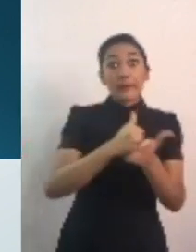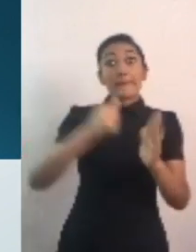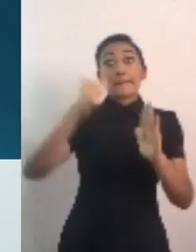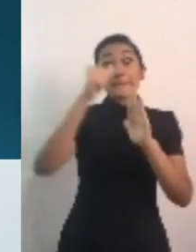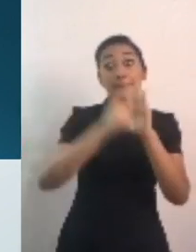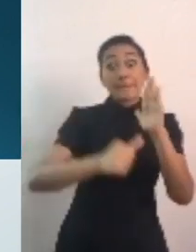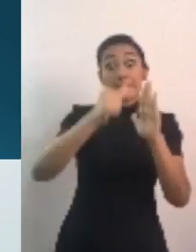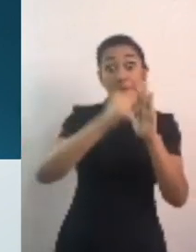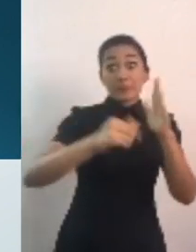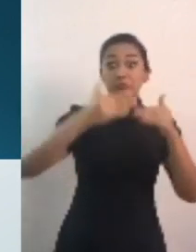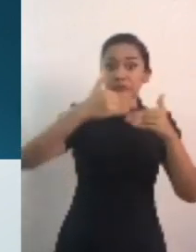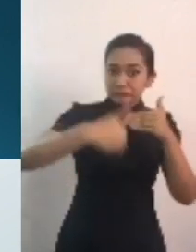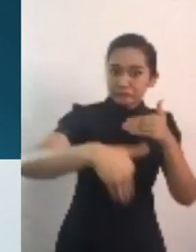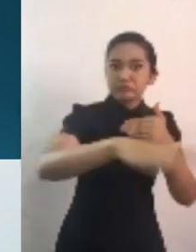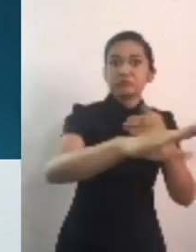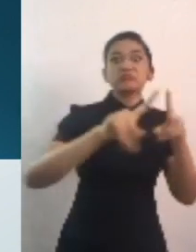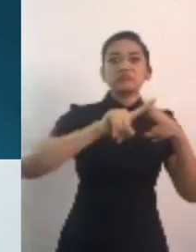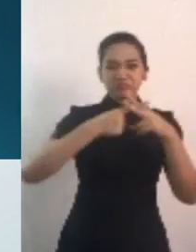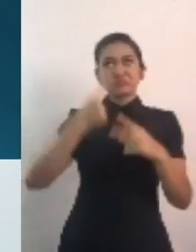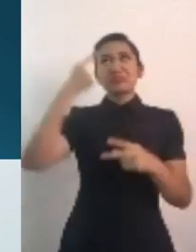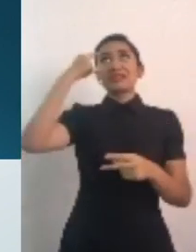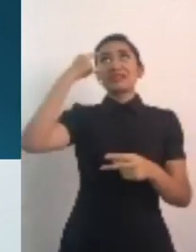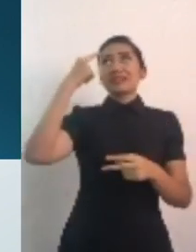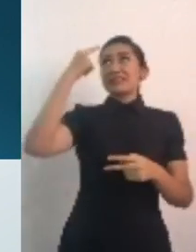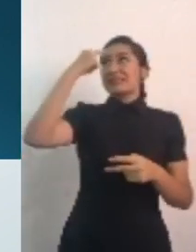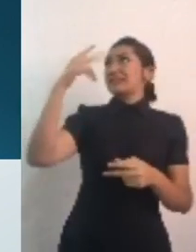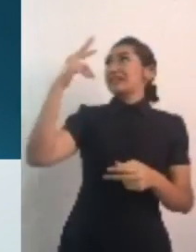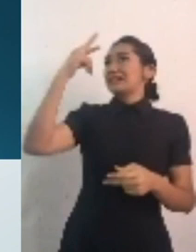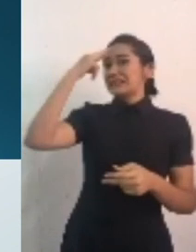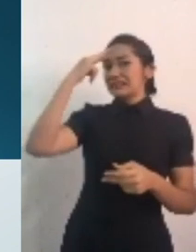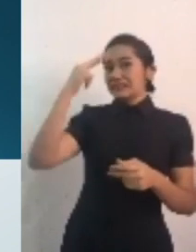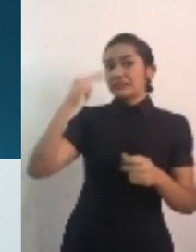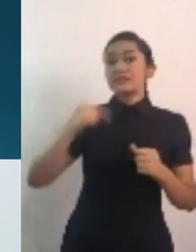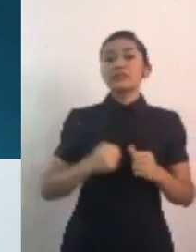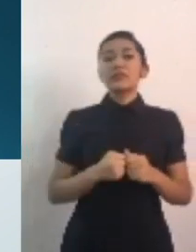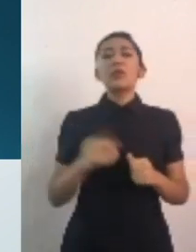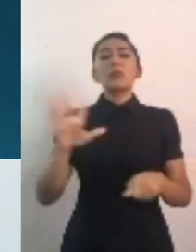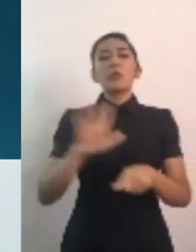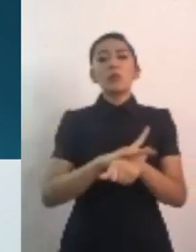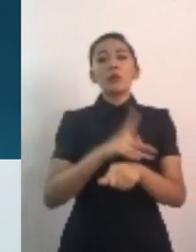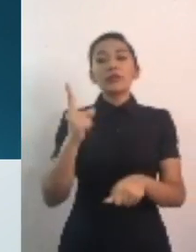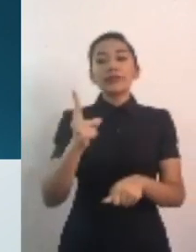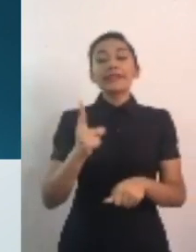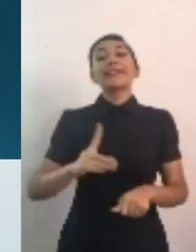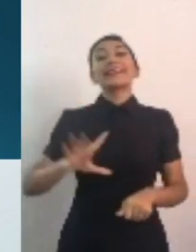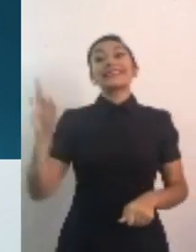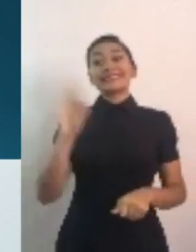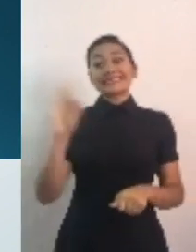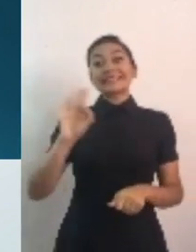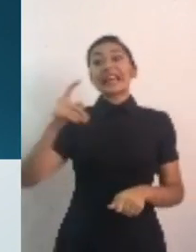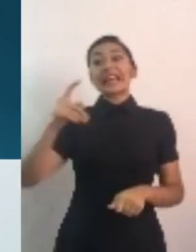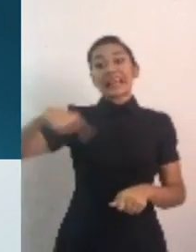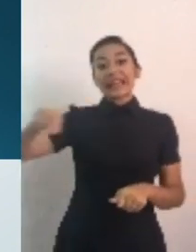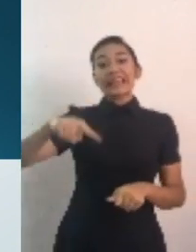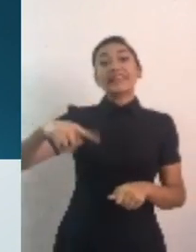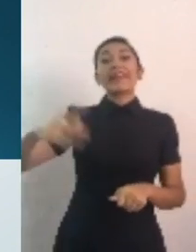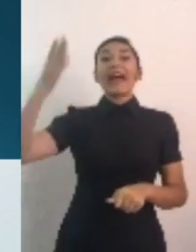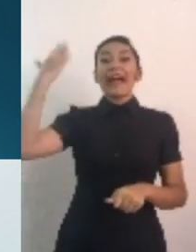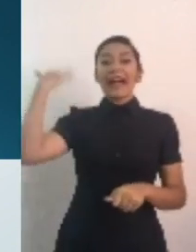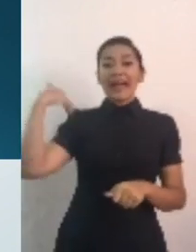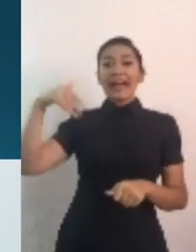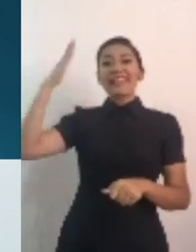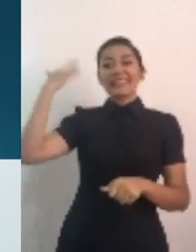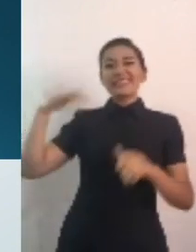básicamente porque son personas que tenían algunos antecedentes de problemas de naturaleza emocional y quizá